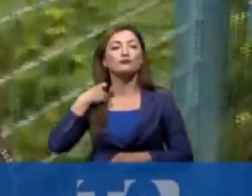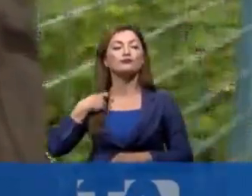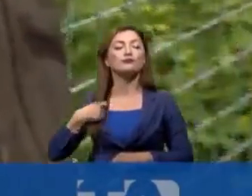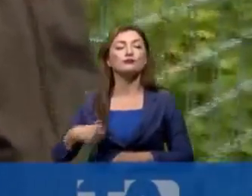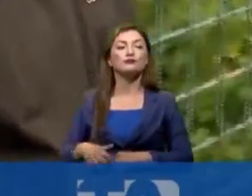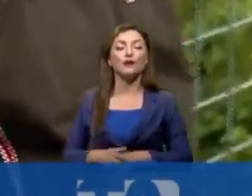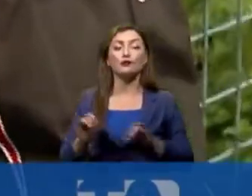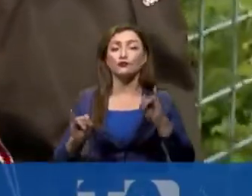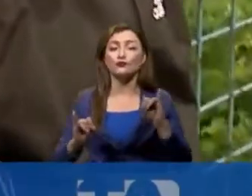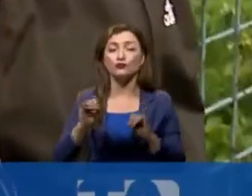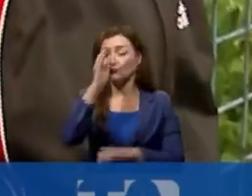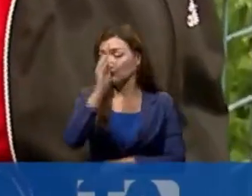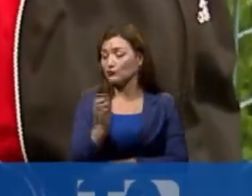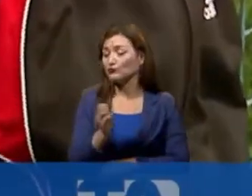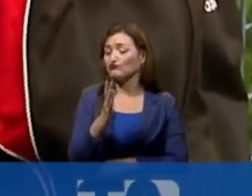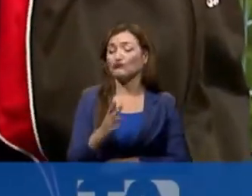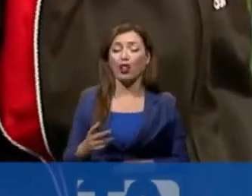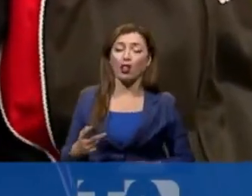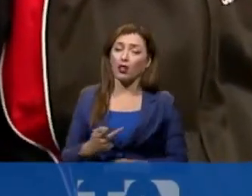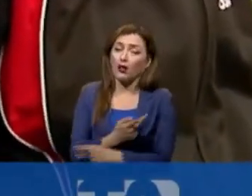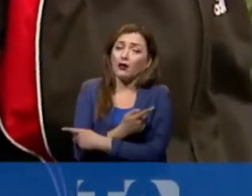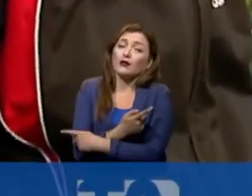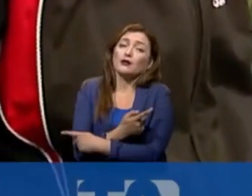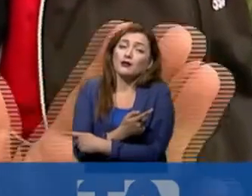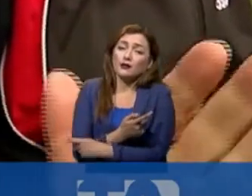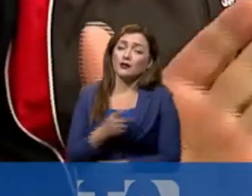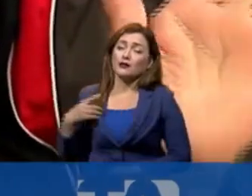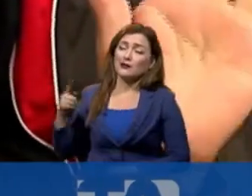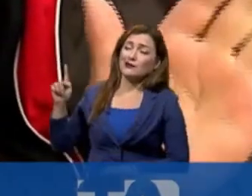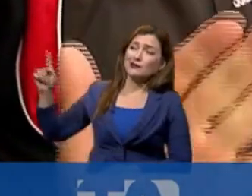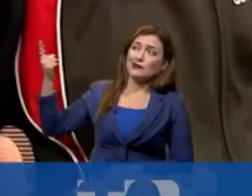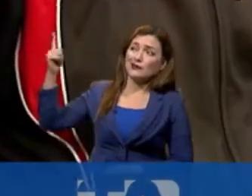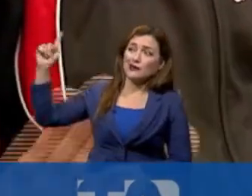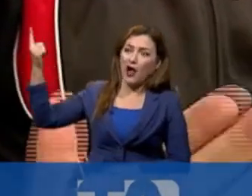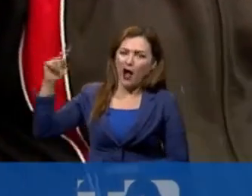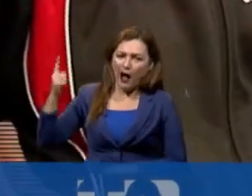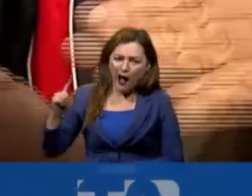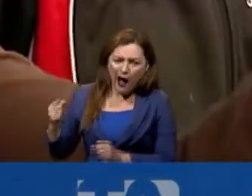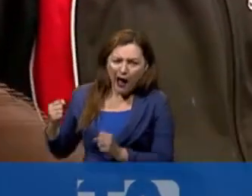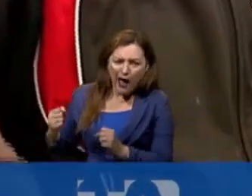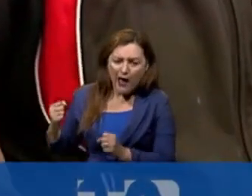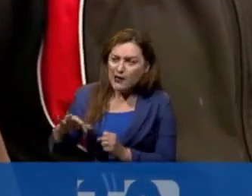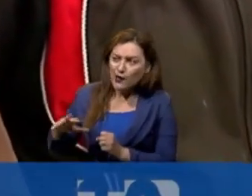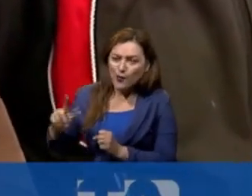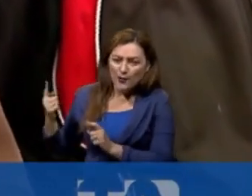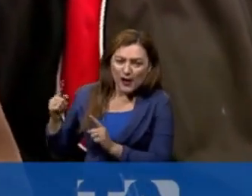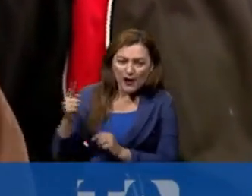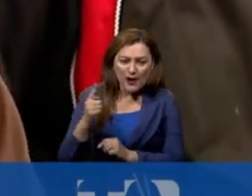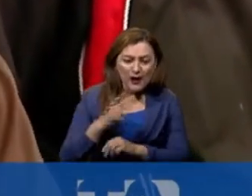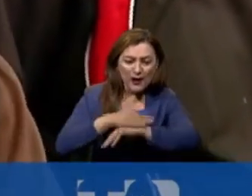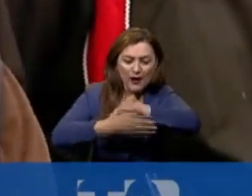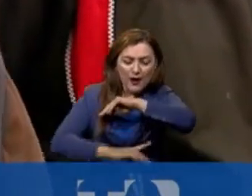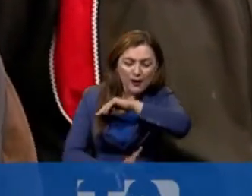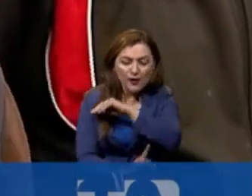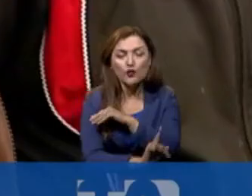demasiado peligroso porque vienen los ladrones de por ahí arriba robando y aquí también y se meten a la quebrada